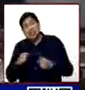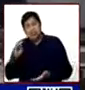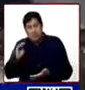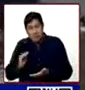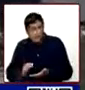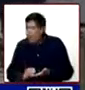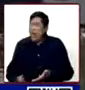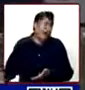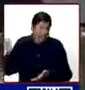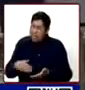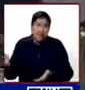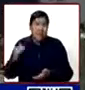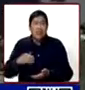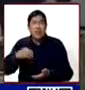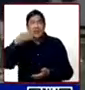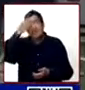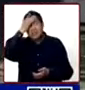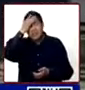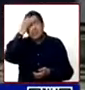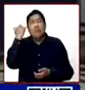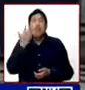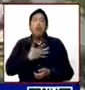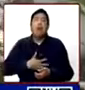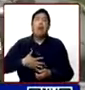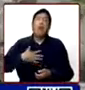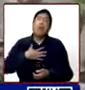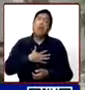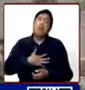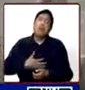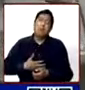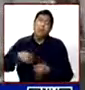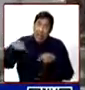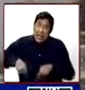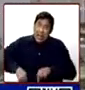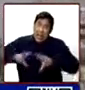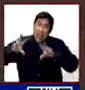autoridades, que es un hidrante cerca de aquí, que es un mercado. Pedimos urgente.